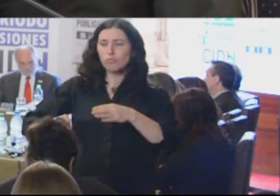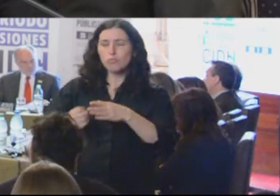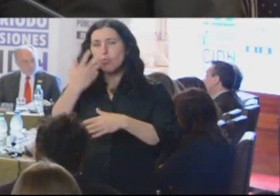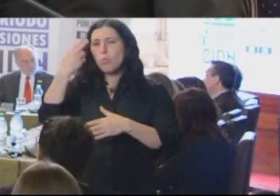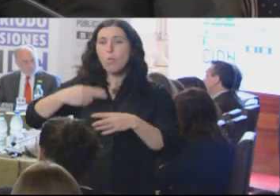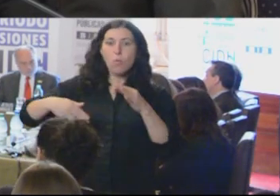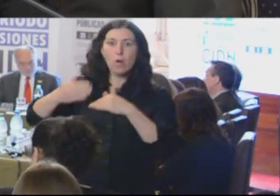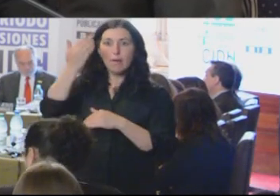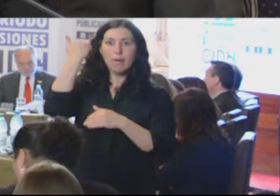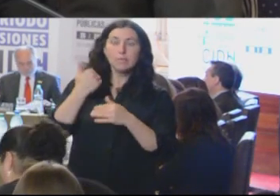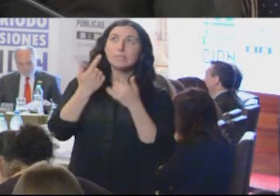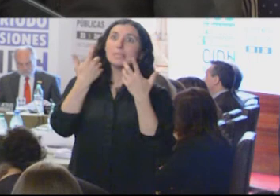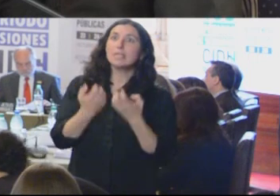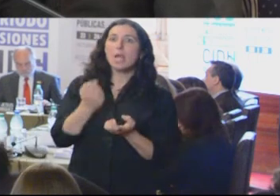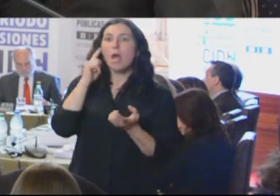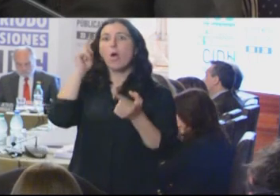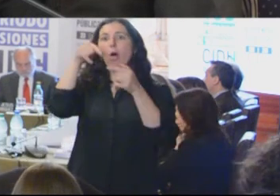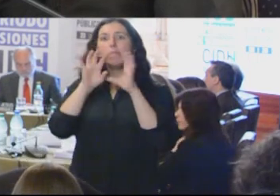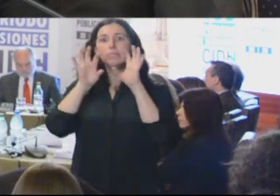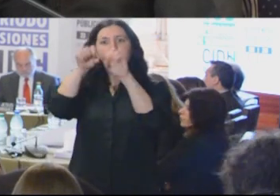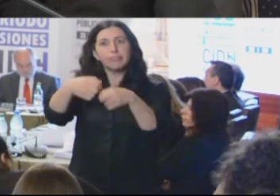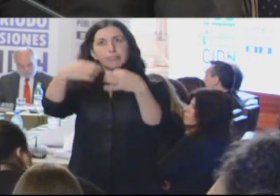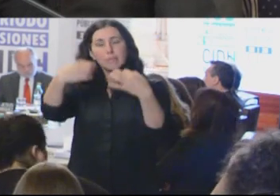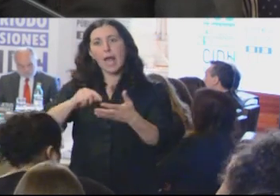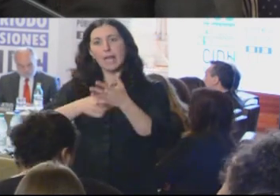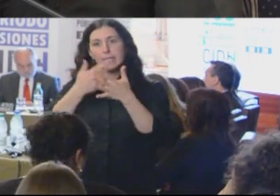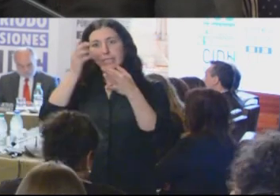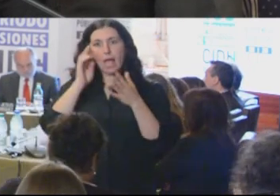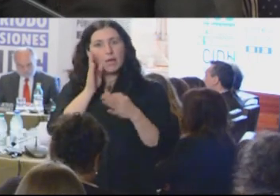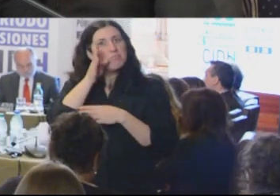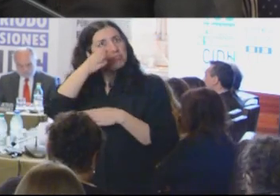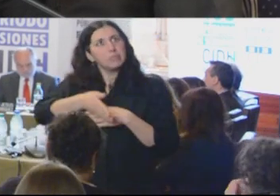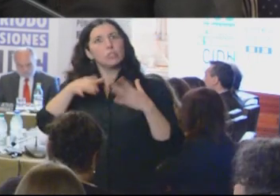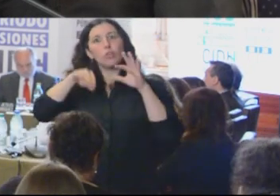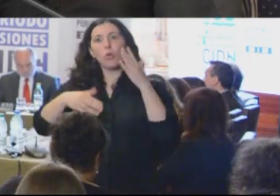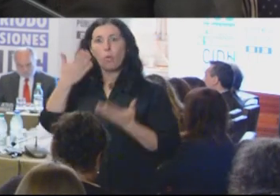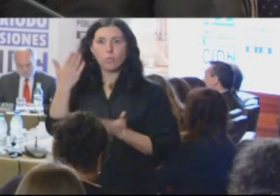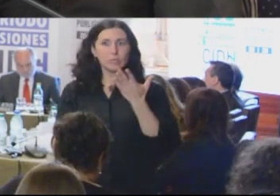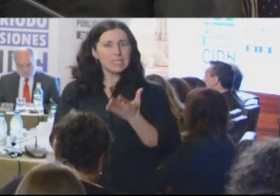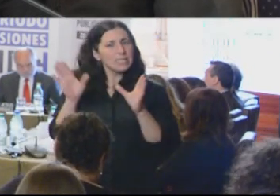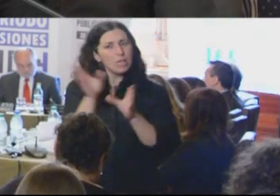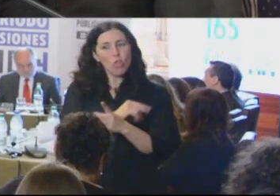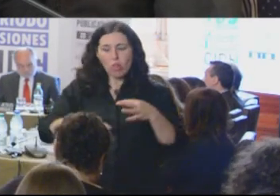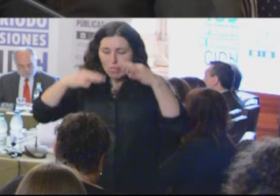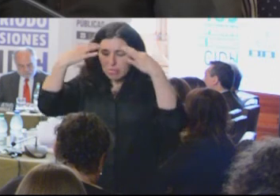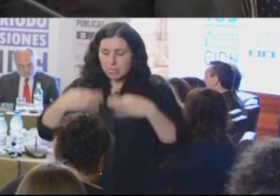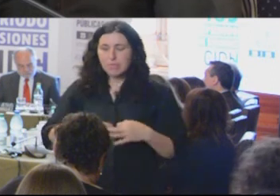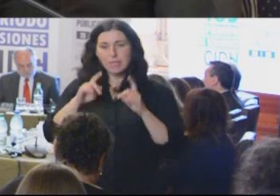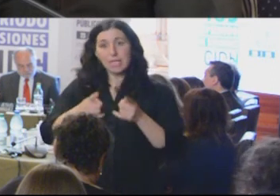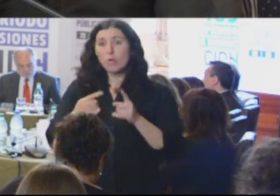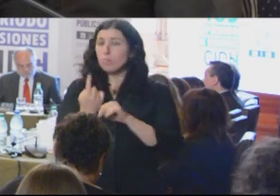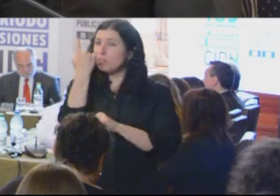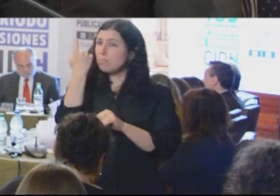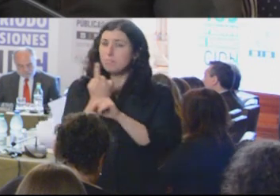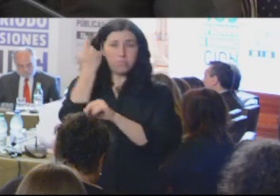precisamente a garantizar el acceso a la justicia al mismo tiempo a la verdad y hay un punto central